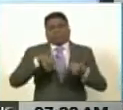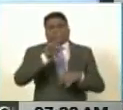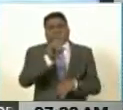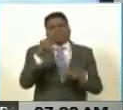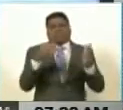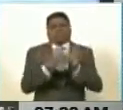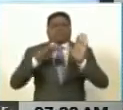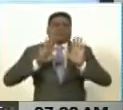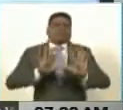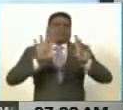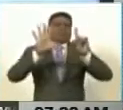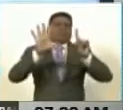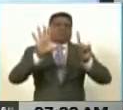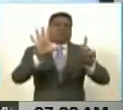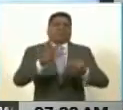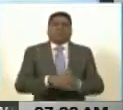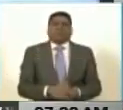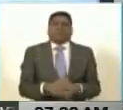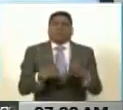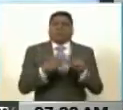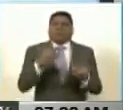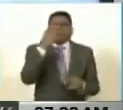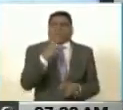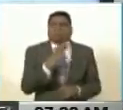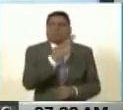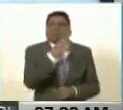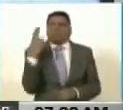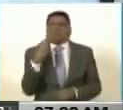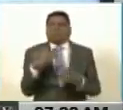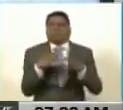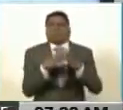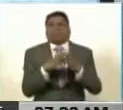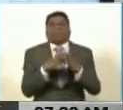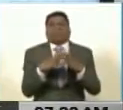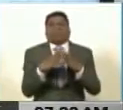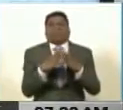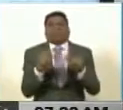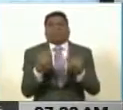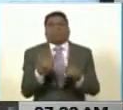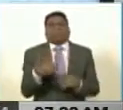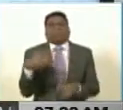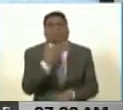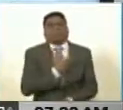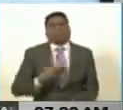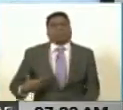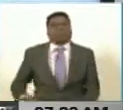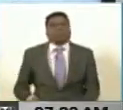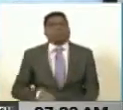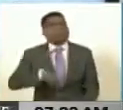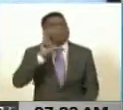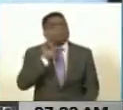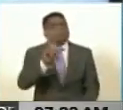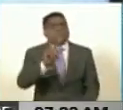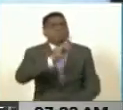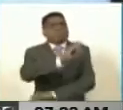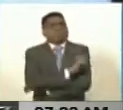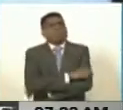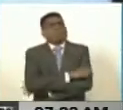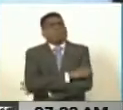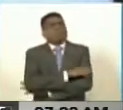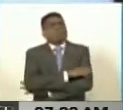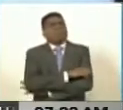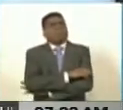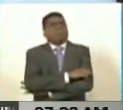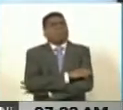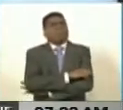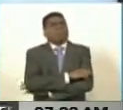2016. El compromiso, obviamente, del Vaticano, del UNASUR, de los expresidentes y de ambas partes. Pero vamos a ver en una nota que presenta el